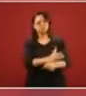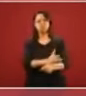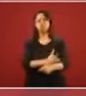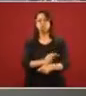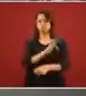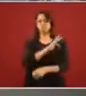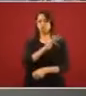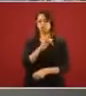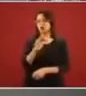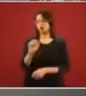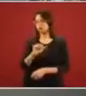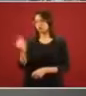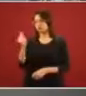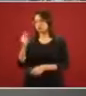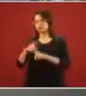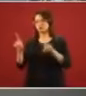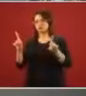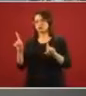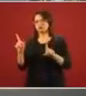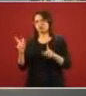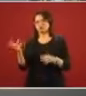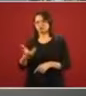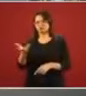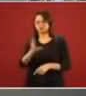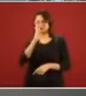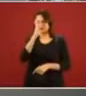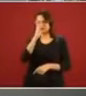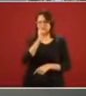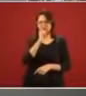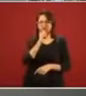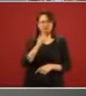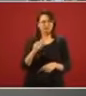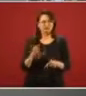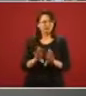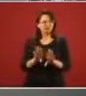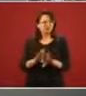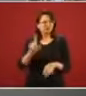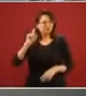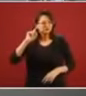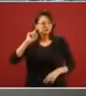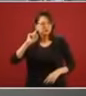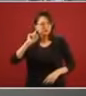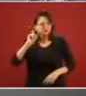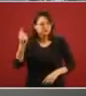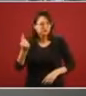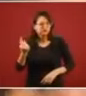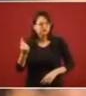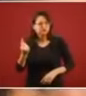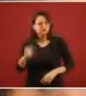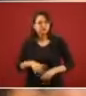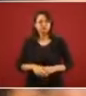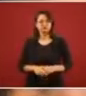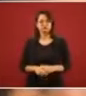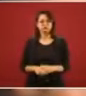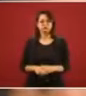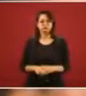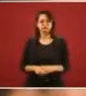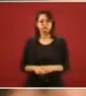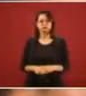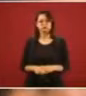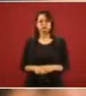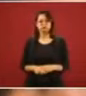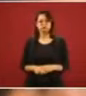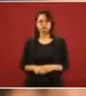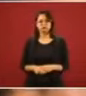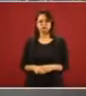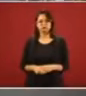garantizar la seguridad de las mujeres en el país? ¿Cómo? ¿Cómo van a garantizar la seguridad de las mujeres en el país? Estamos